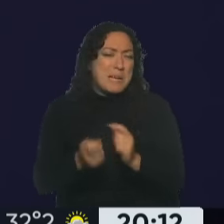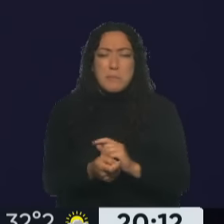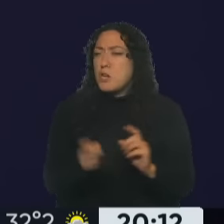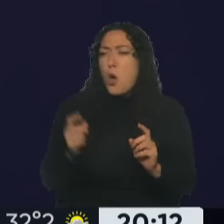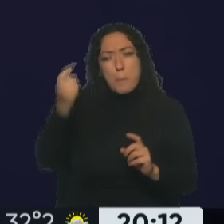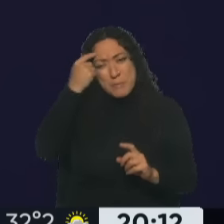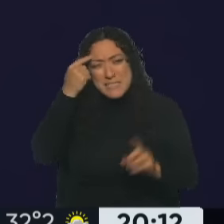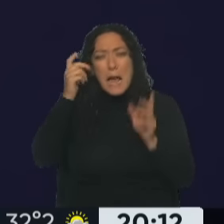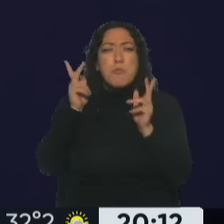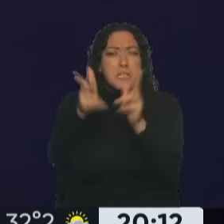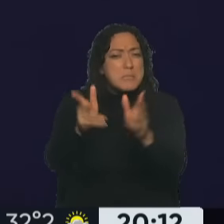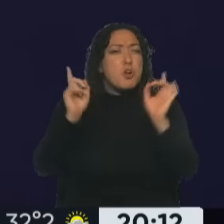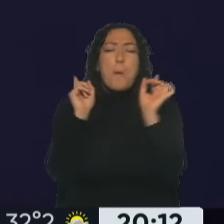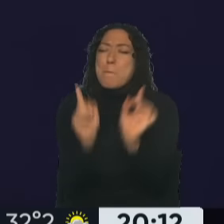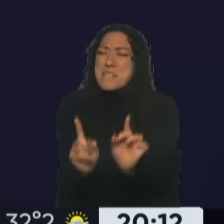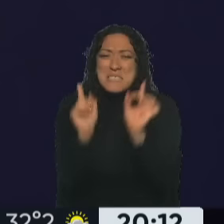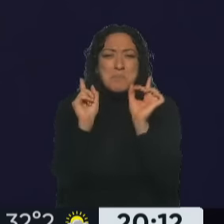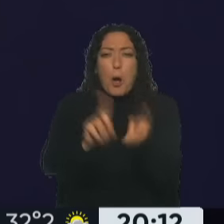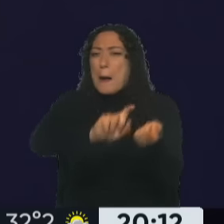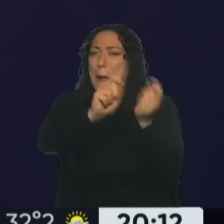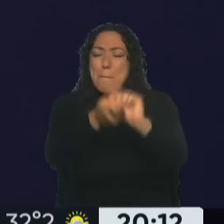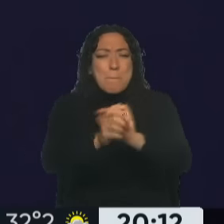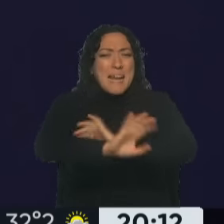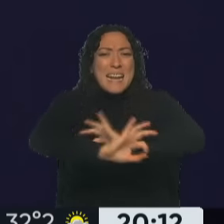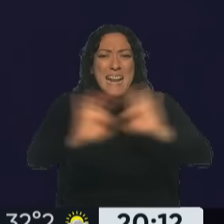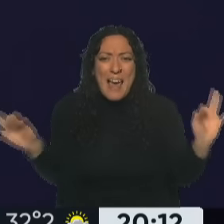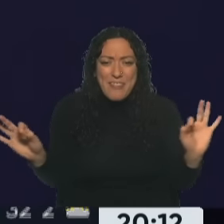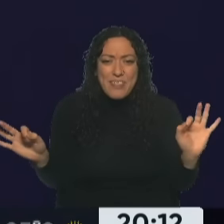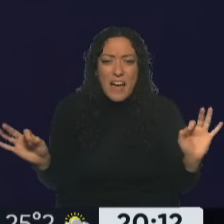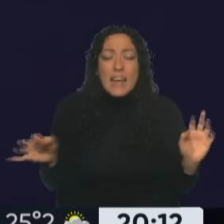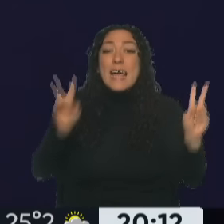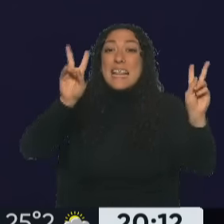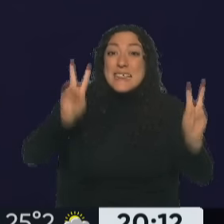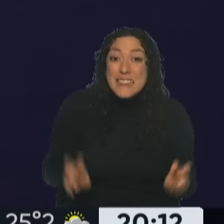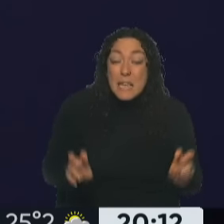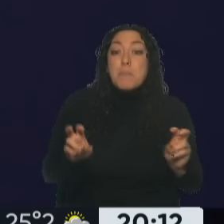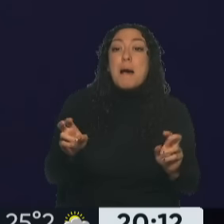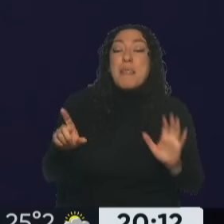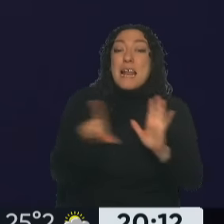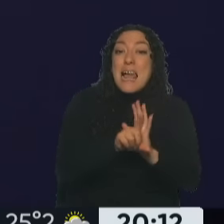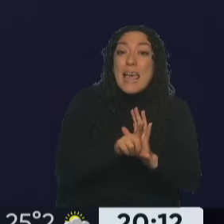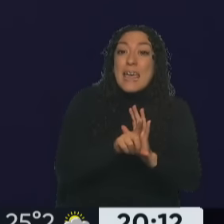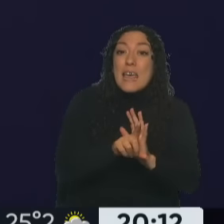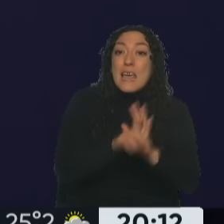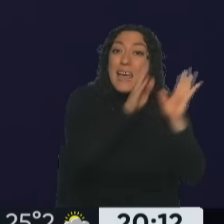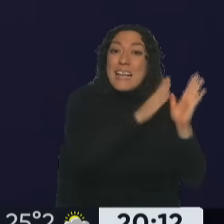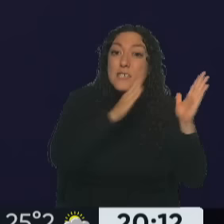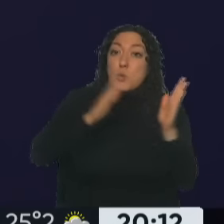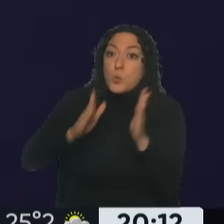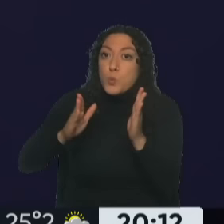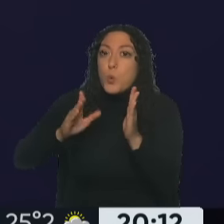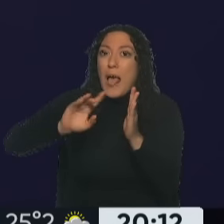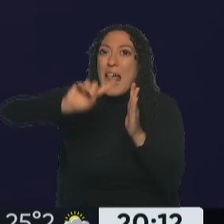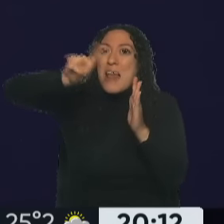pensando es la parte estructural de la ley es lo que va a generar el